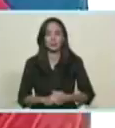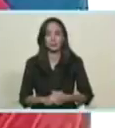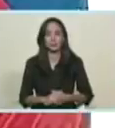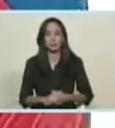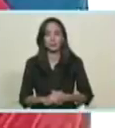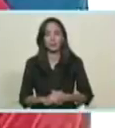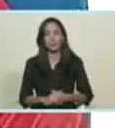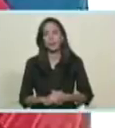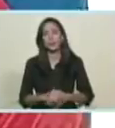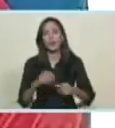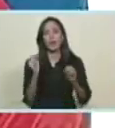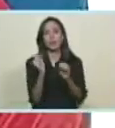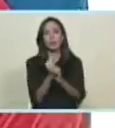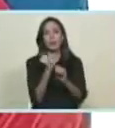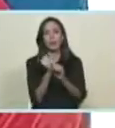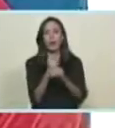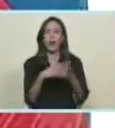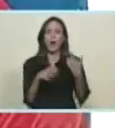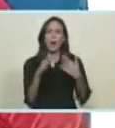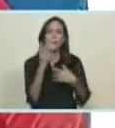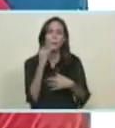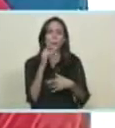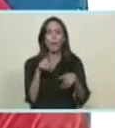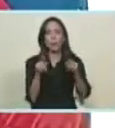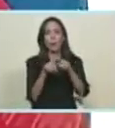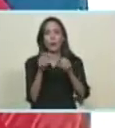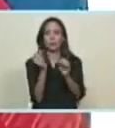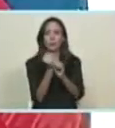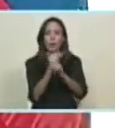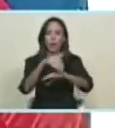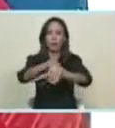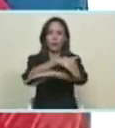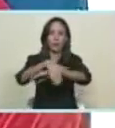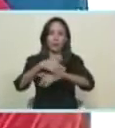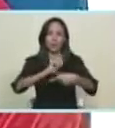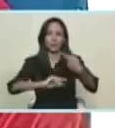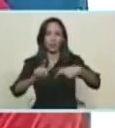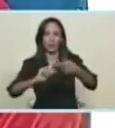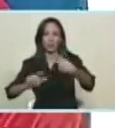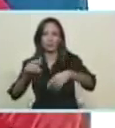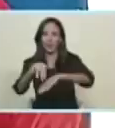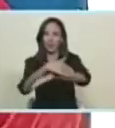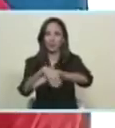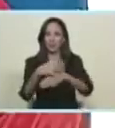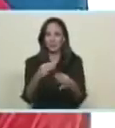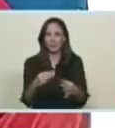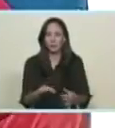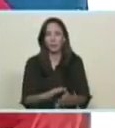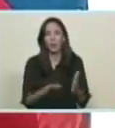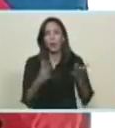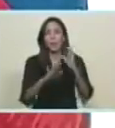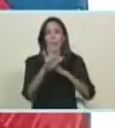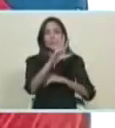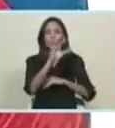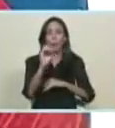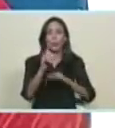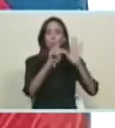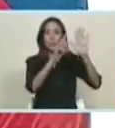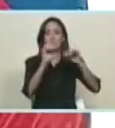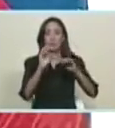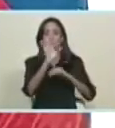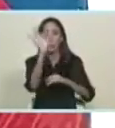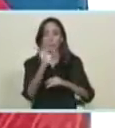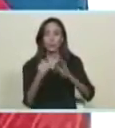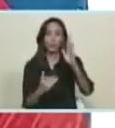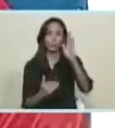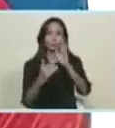Un trabajo informal, que es desempleo disimulado, que superaba el 50-60%. Quiere decir